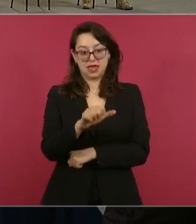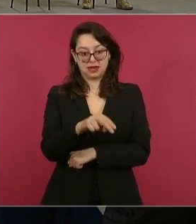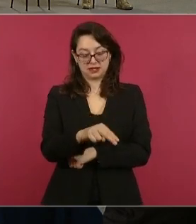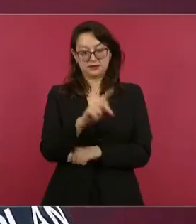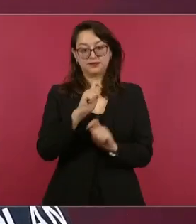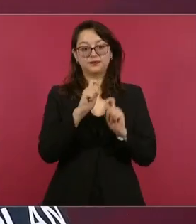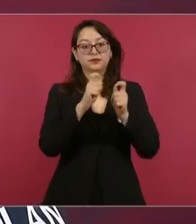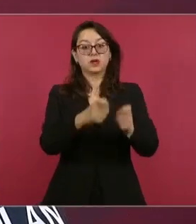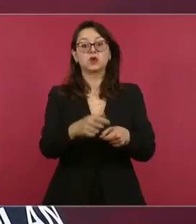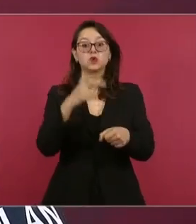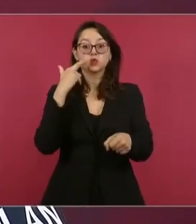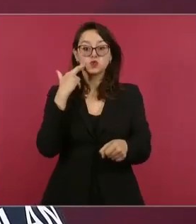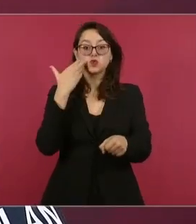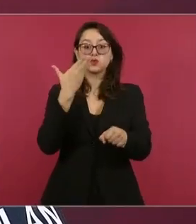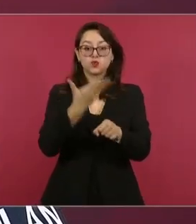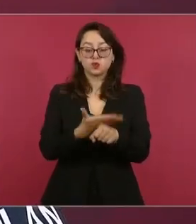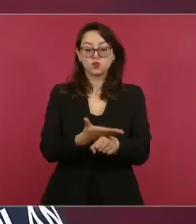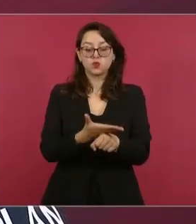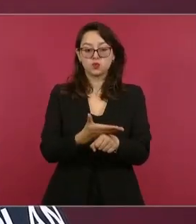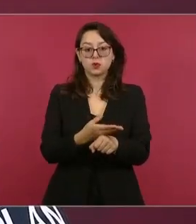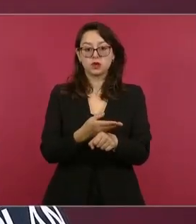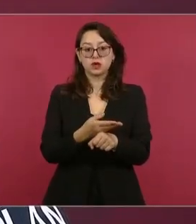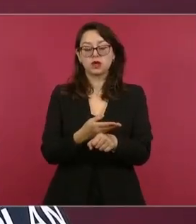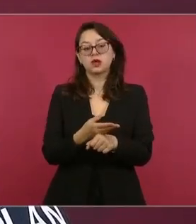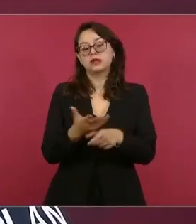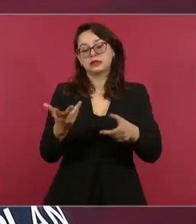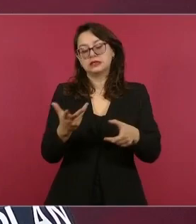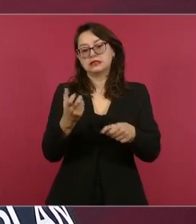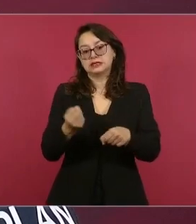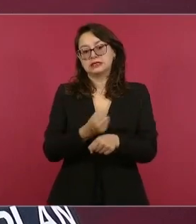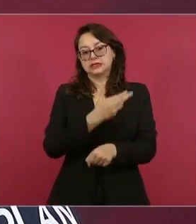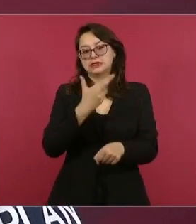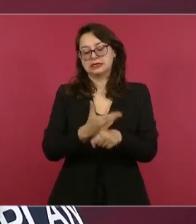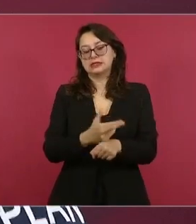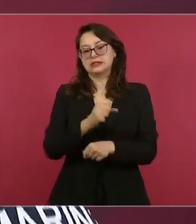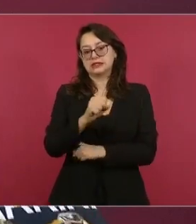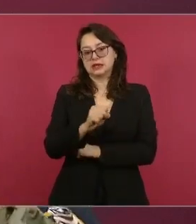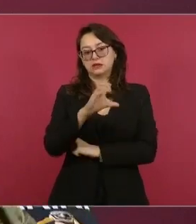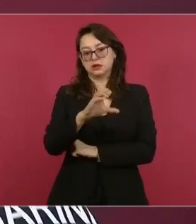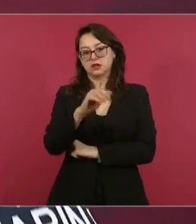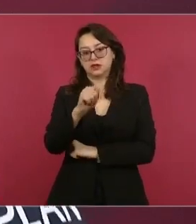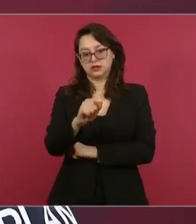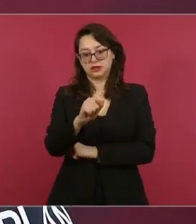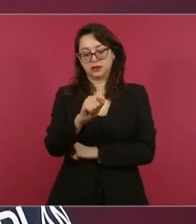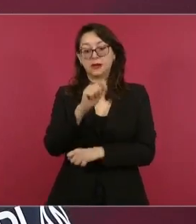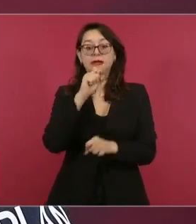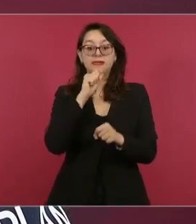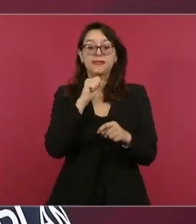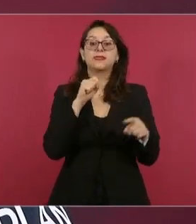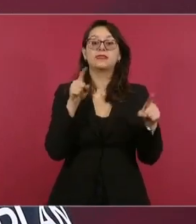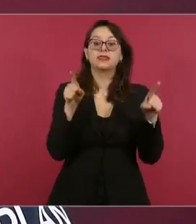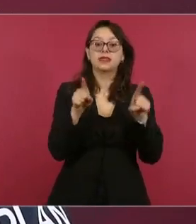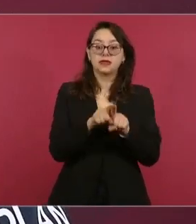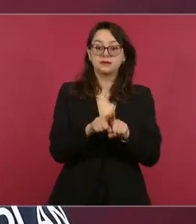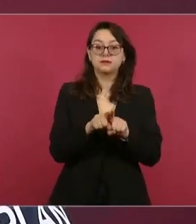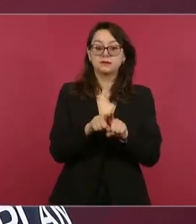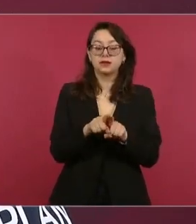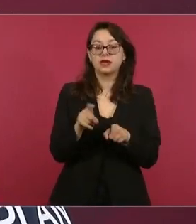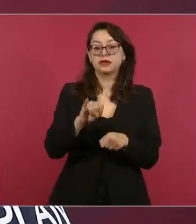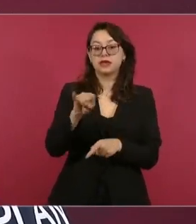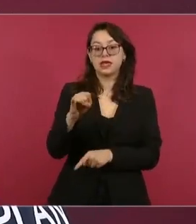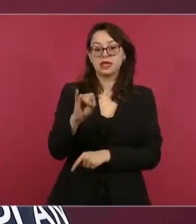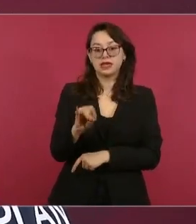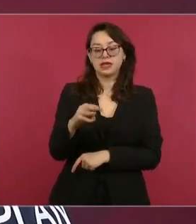a cargo de Nuño, que es el de Comunicaciones y Transportes, y también con comunicación con Jiménez Pons,